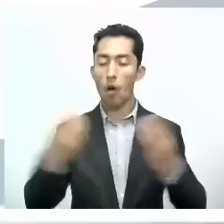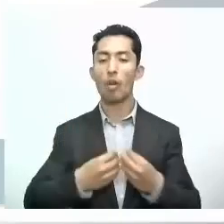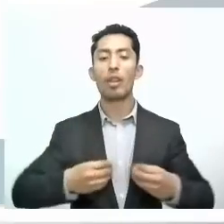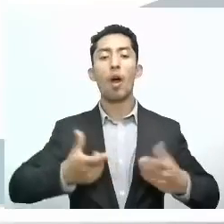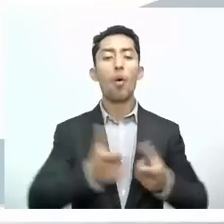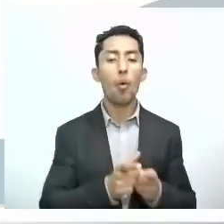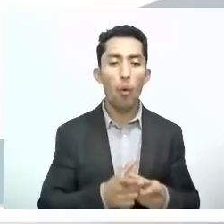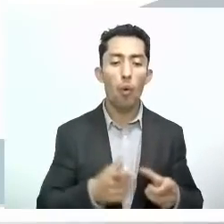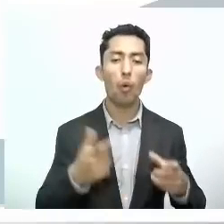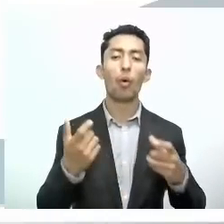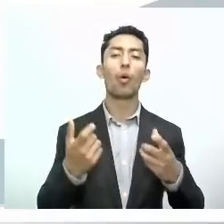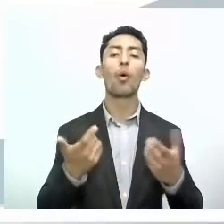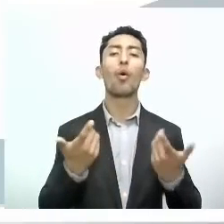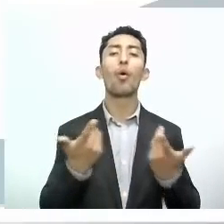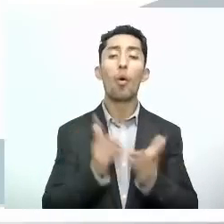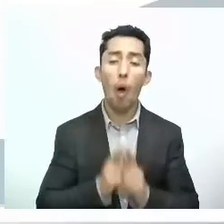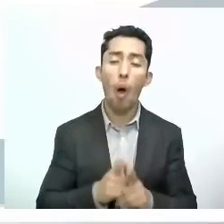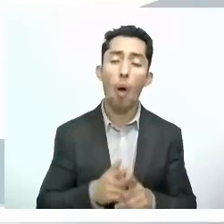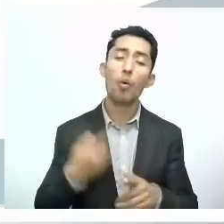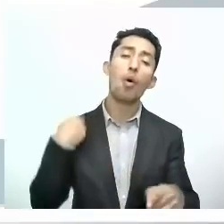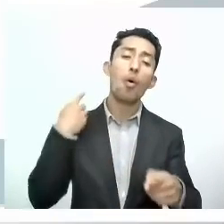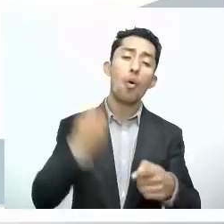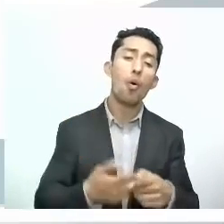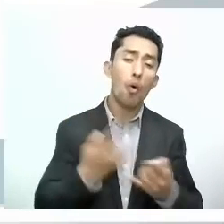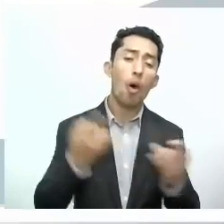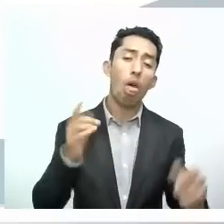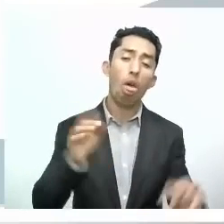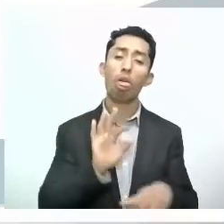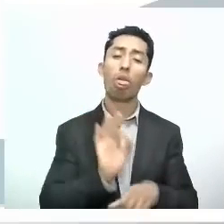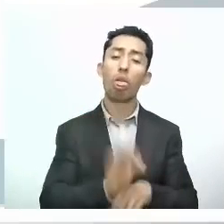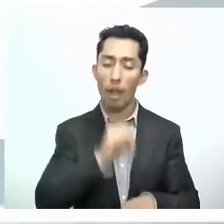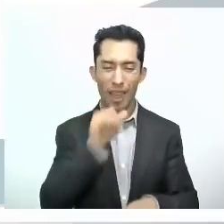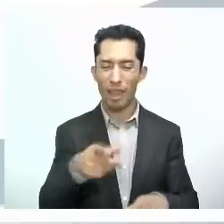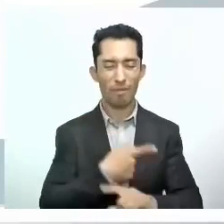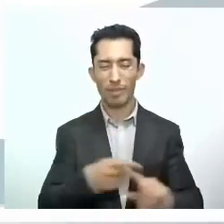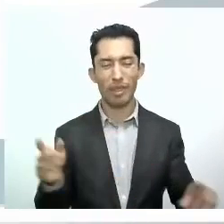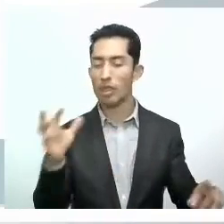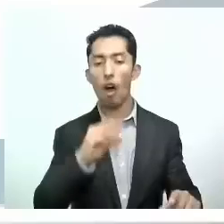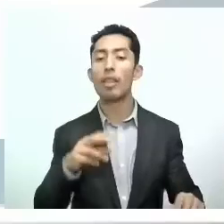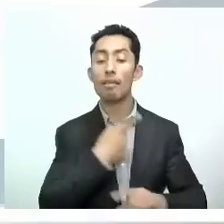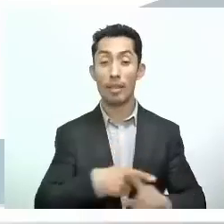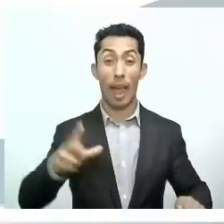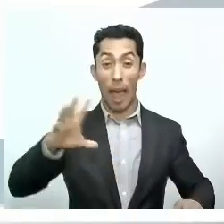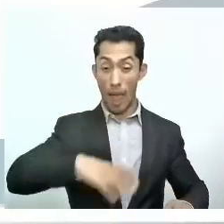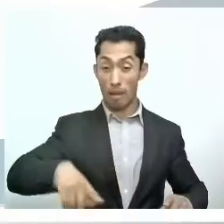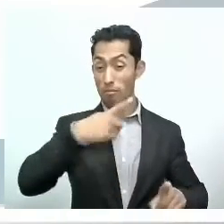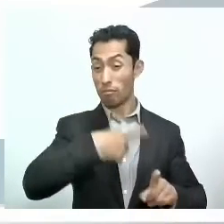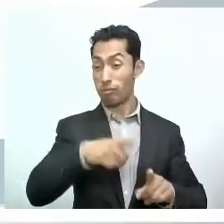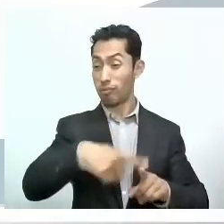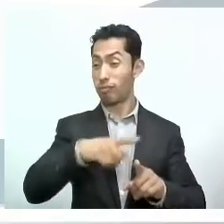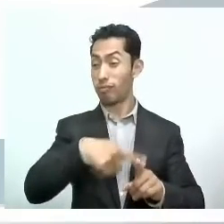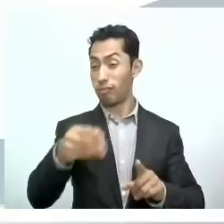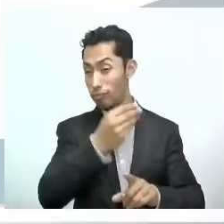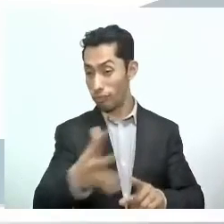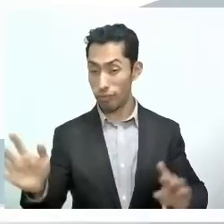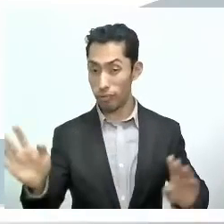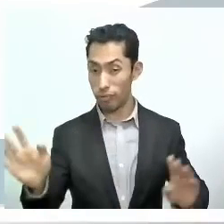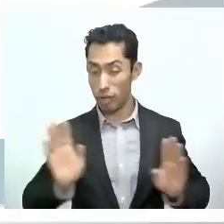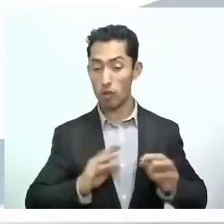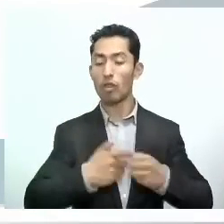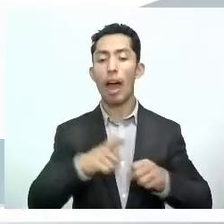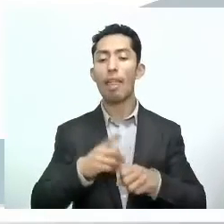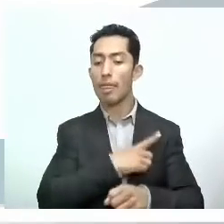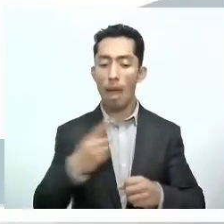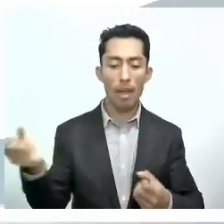grupos históricamente vulnerables, ¿no? Con toda la diversidad social hay que comenzar a construir estos significados